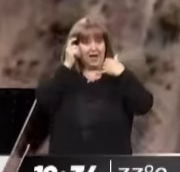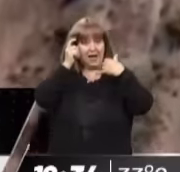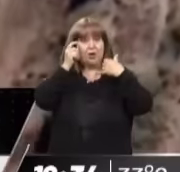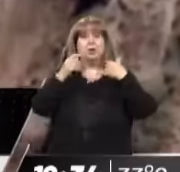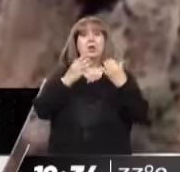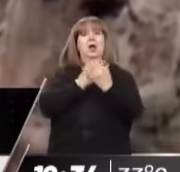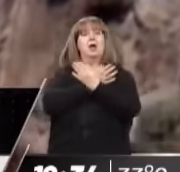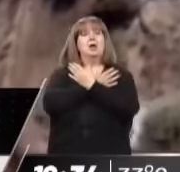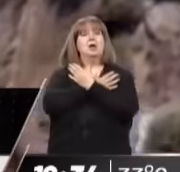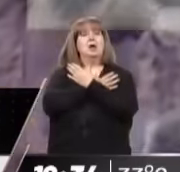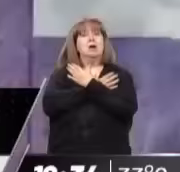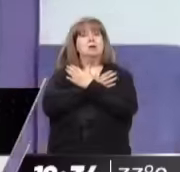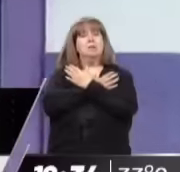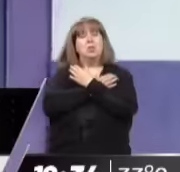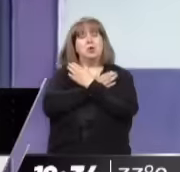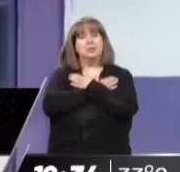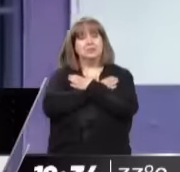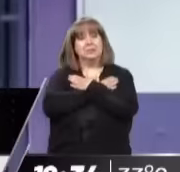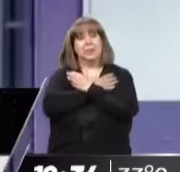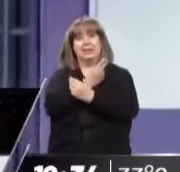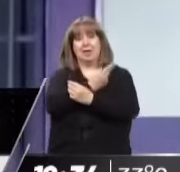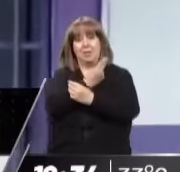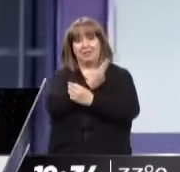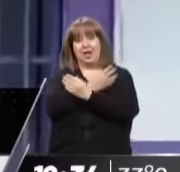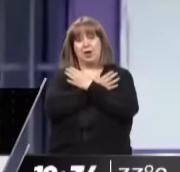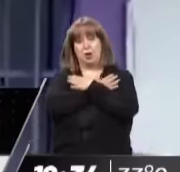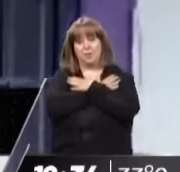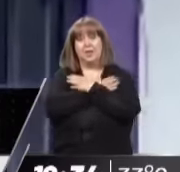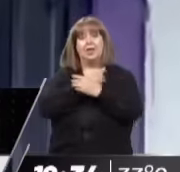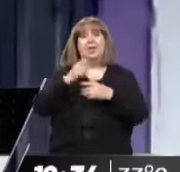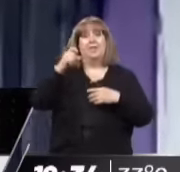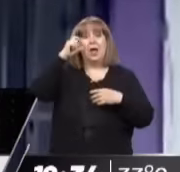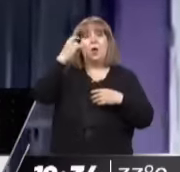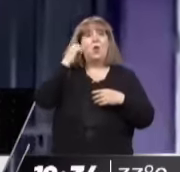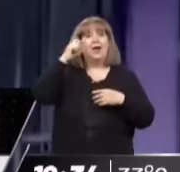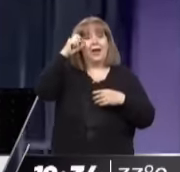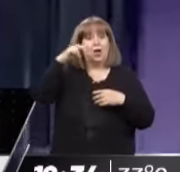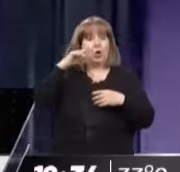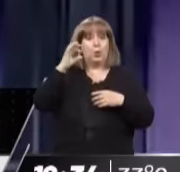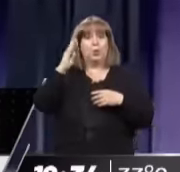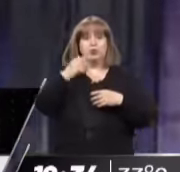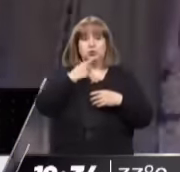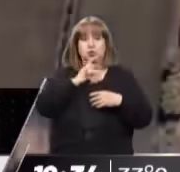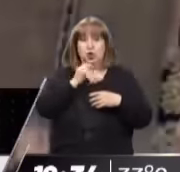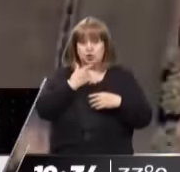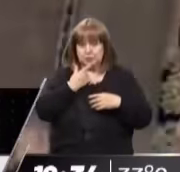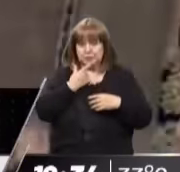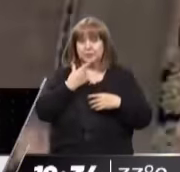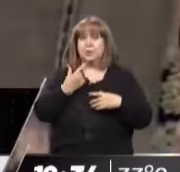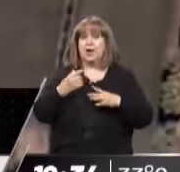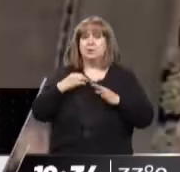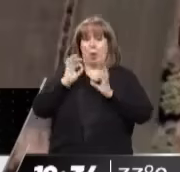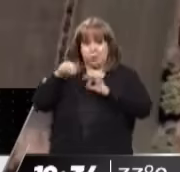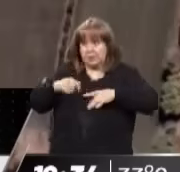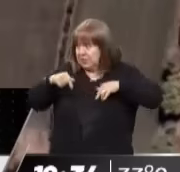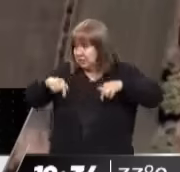raro esto, Miguel. Sí, muy raro, pero mirá, estamos en el lugar del hecho. Estamos frente en la puerta del cementerio. Estamos con la gente que vende flores.